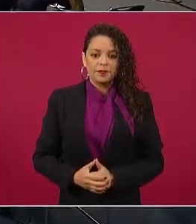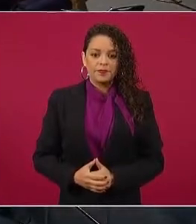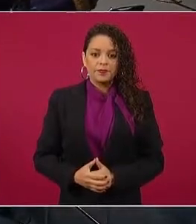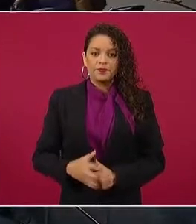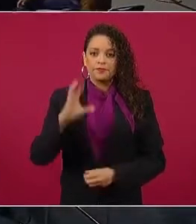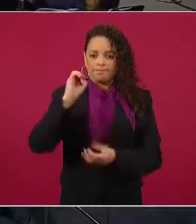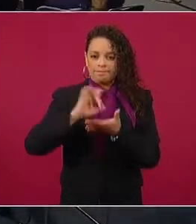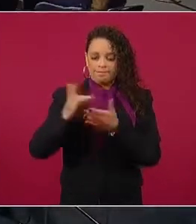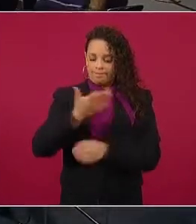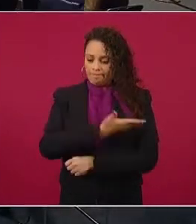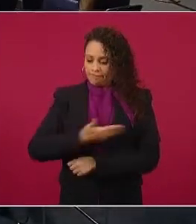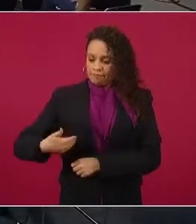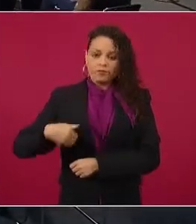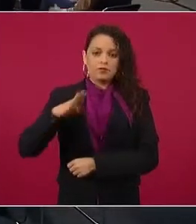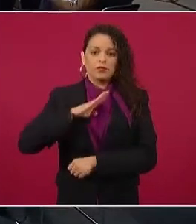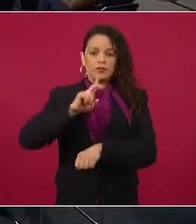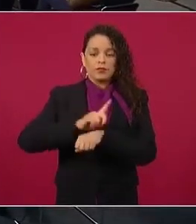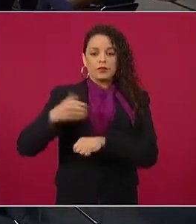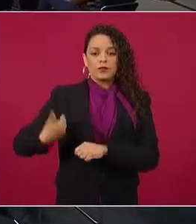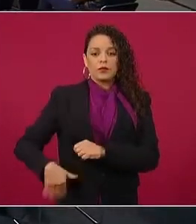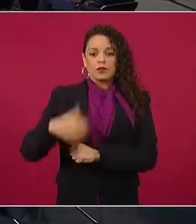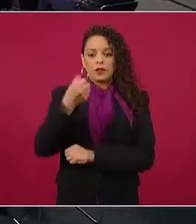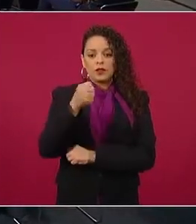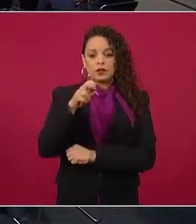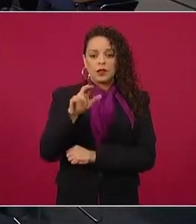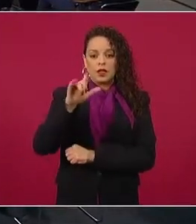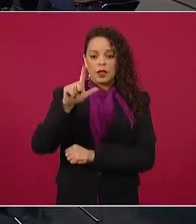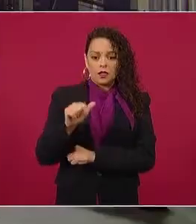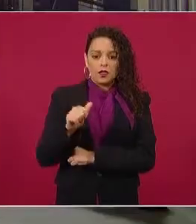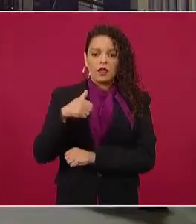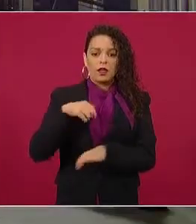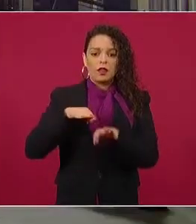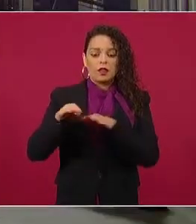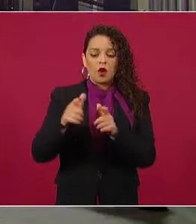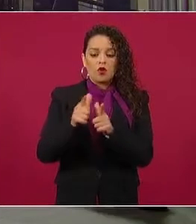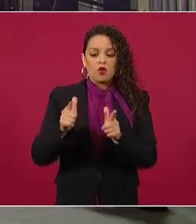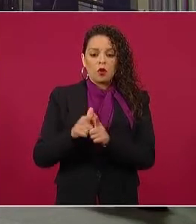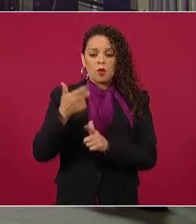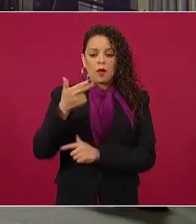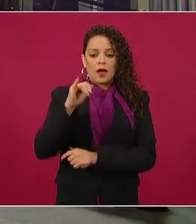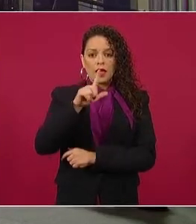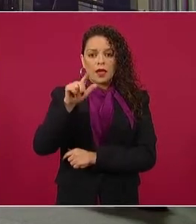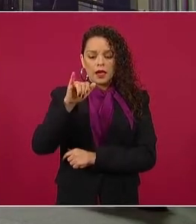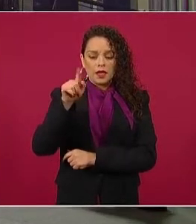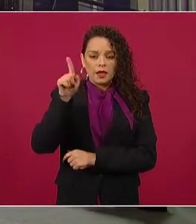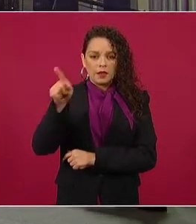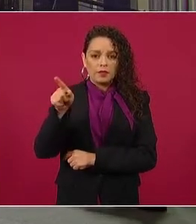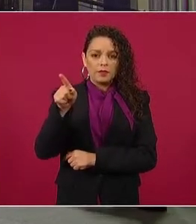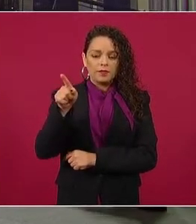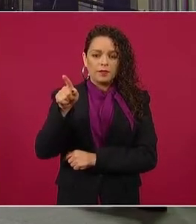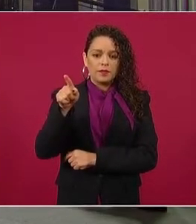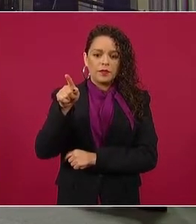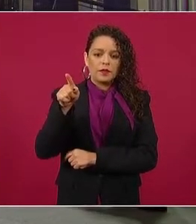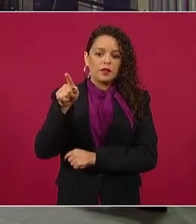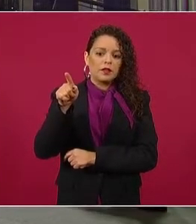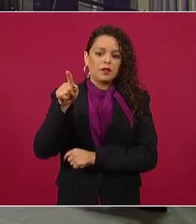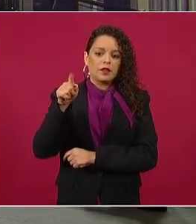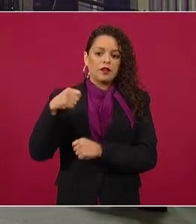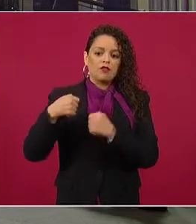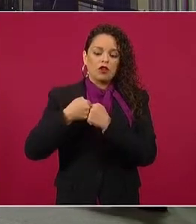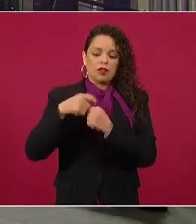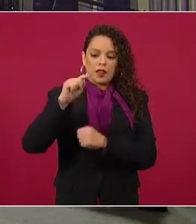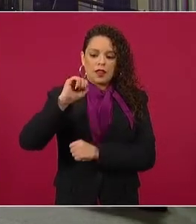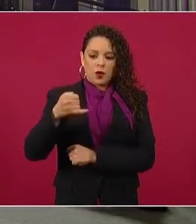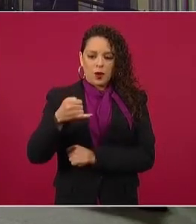Gracias, presidente. Buenos días, Shaila Rosagel, corresponsal de Grupo Gili, El Imparcial de Sonora, La Crónica de Mexicali y Frontera de